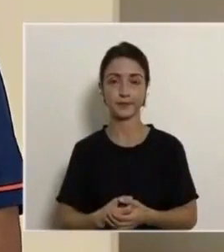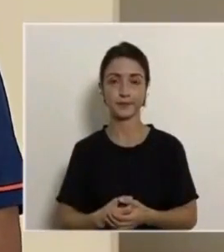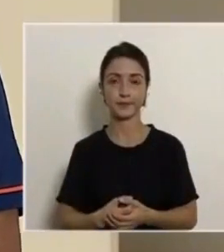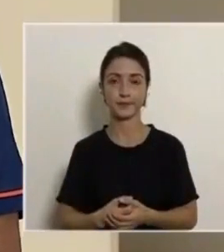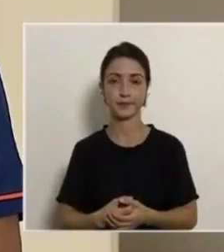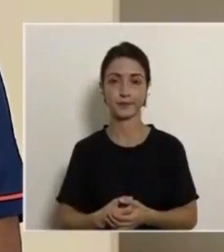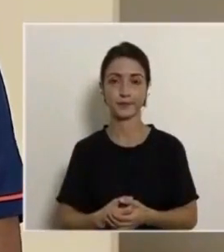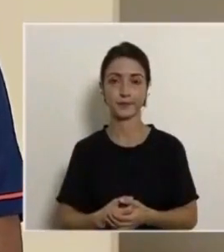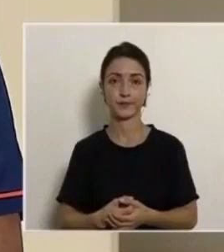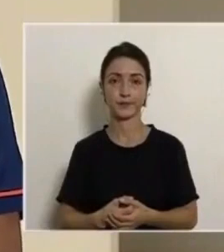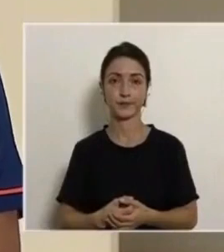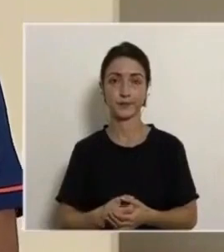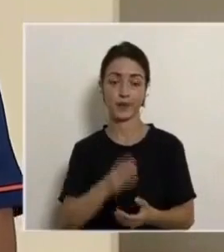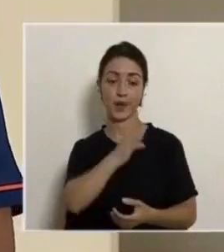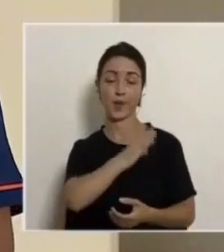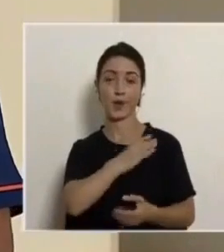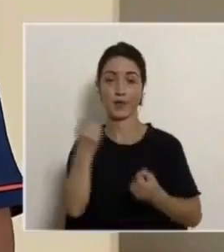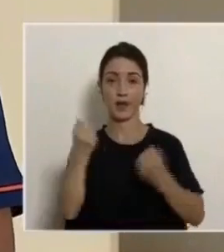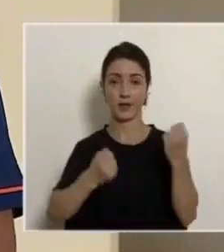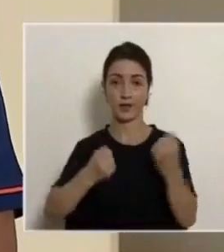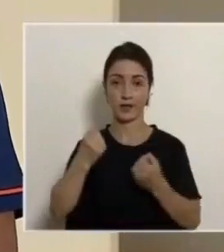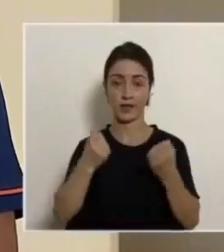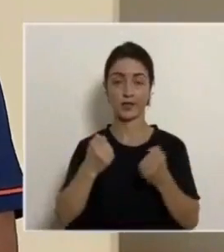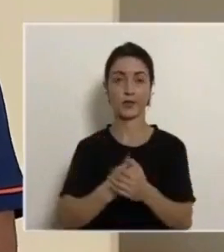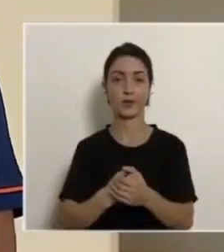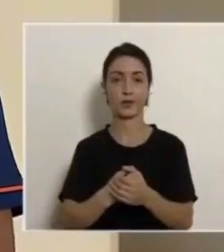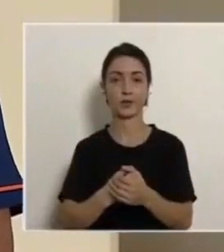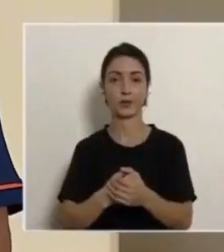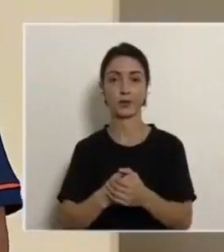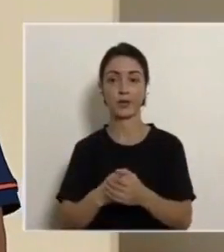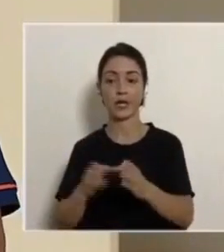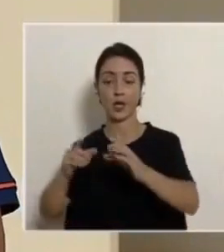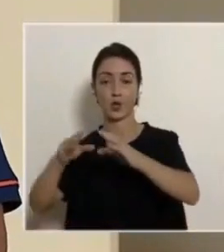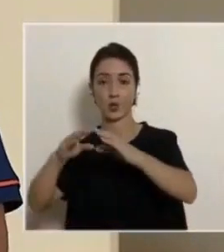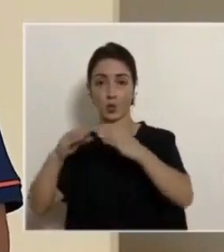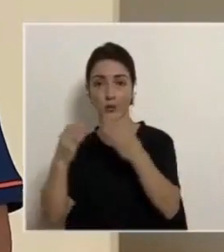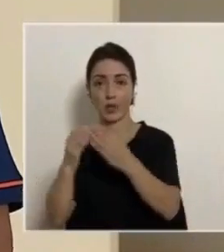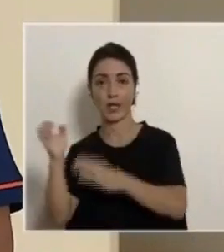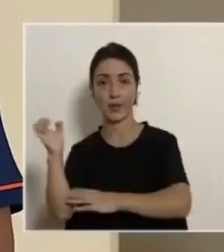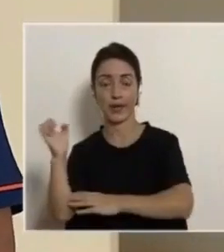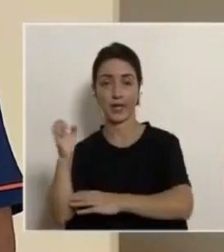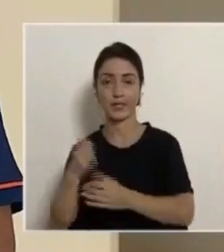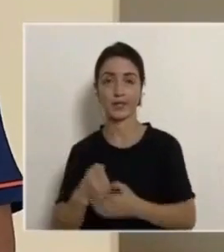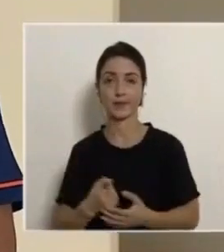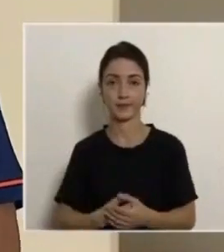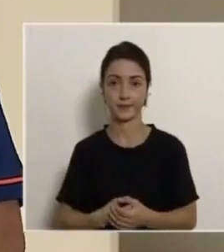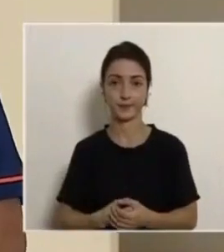y de la Policía de Tránsito, así como de los gobiernos locales y los comités de emergencia,